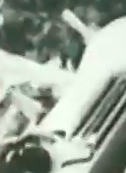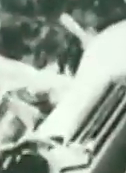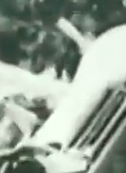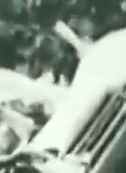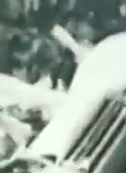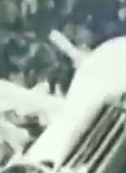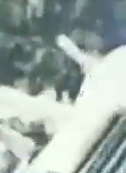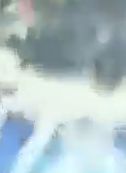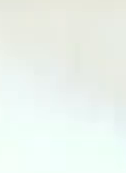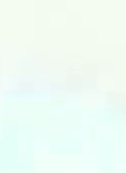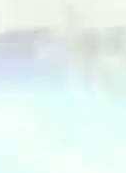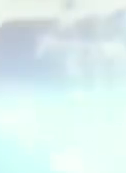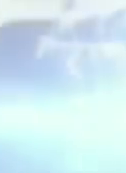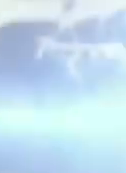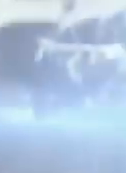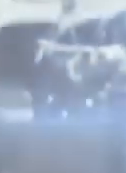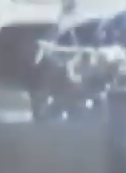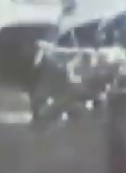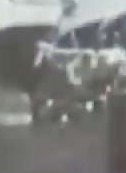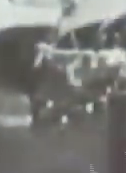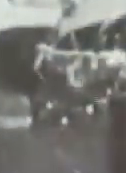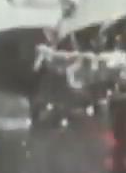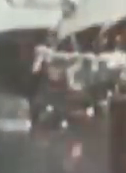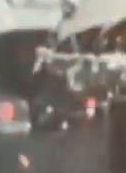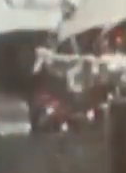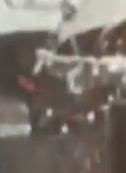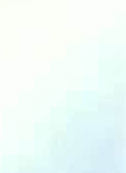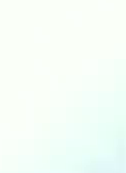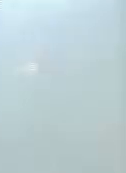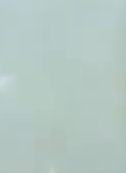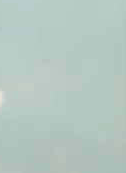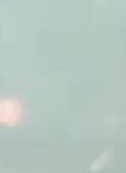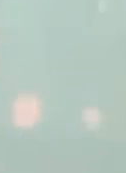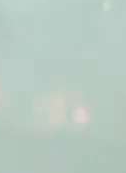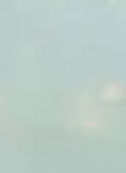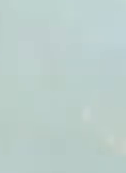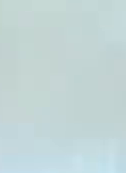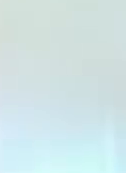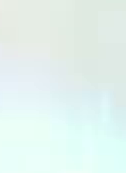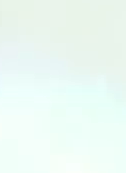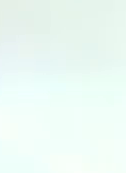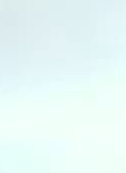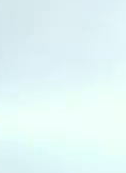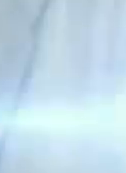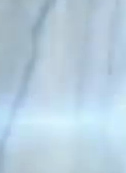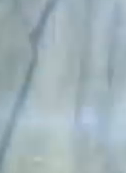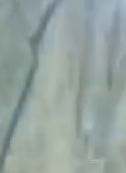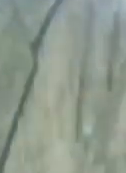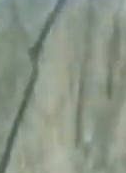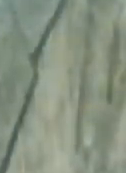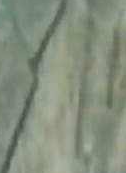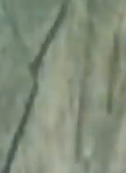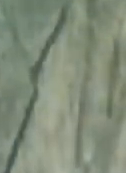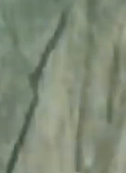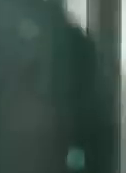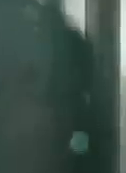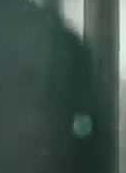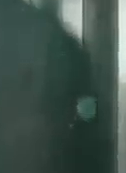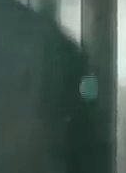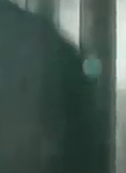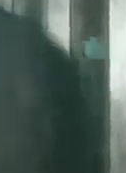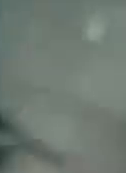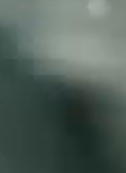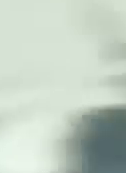de venezuela y te llevamos en nuestro corazón con lealtad pareció porque tú jamás traicionaste 'no